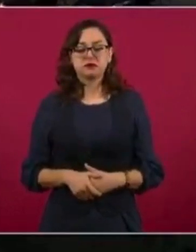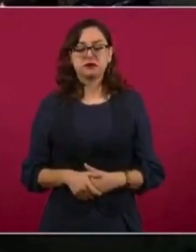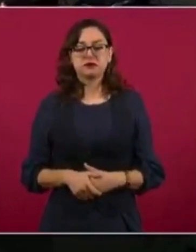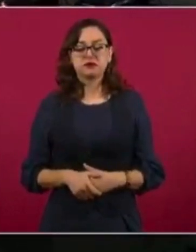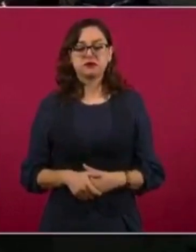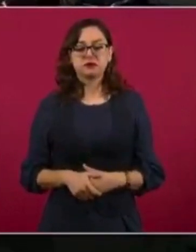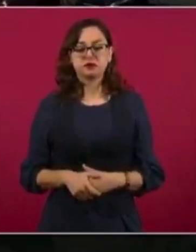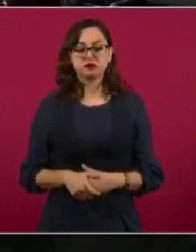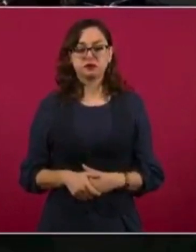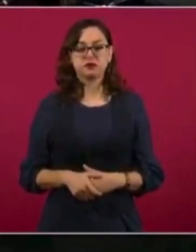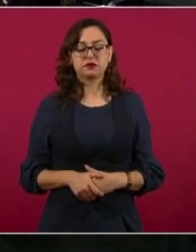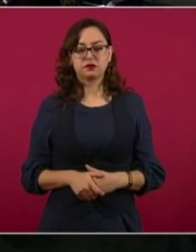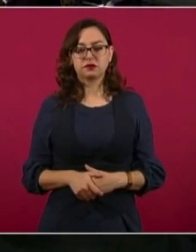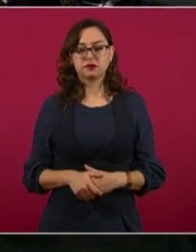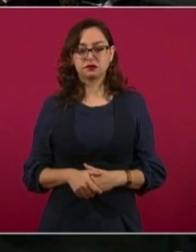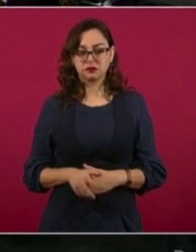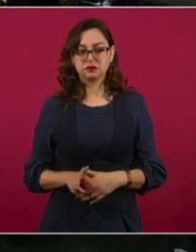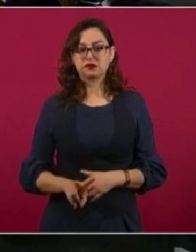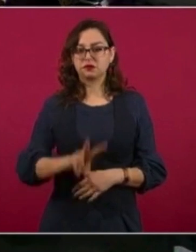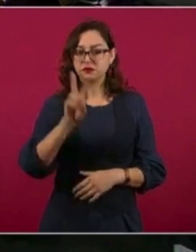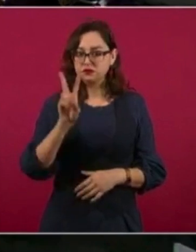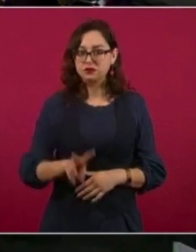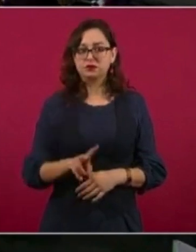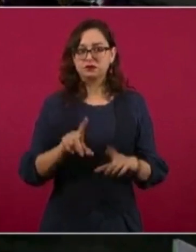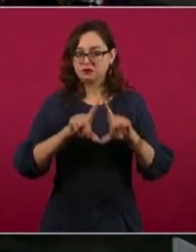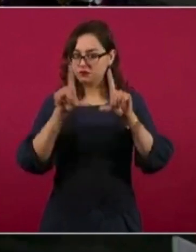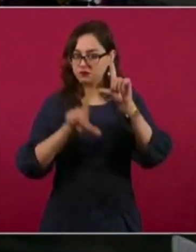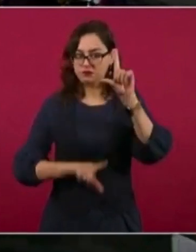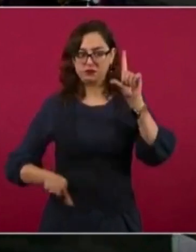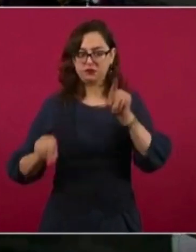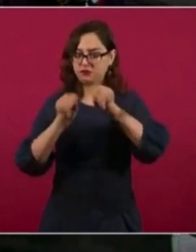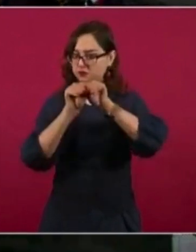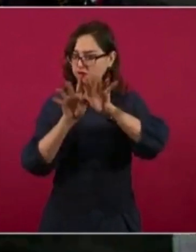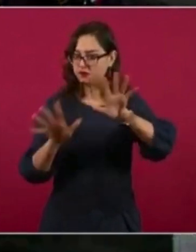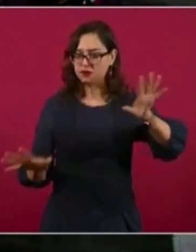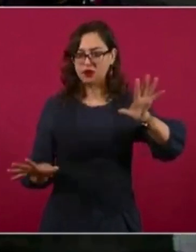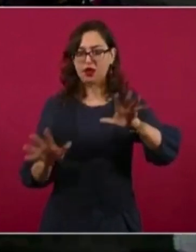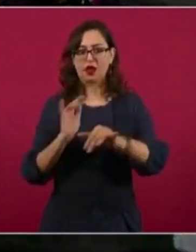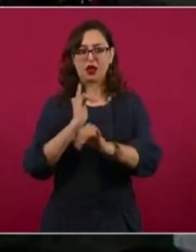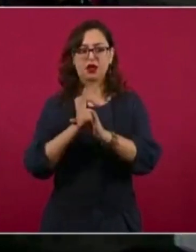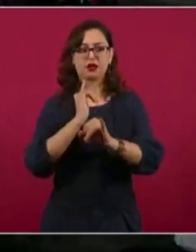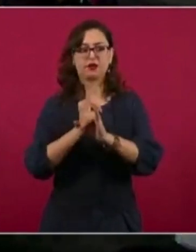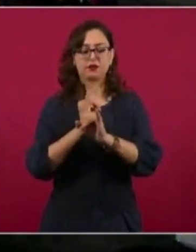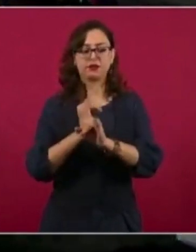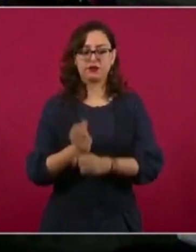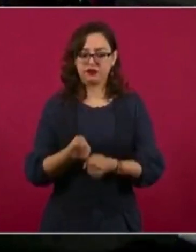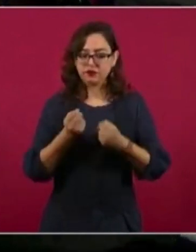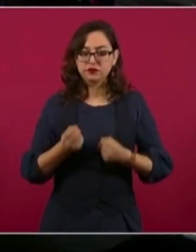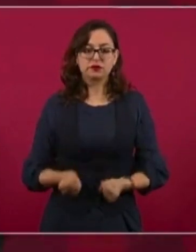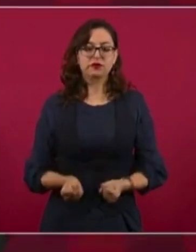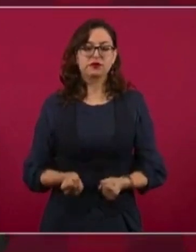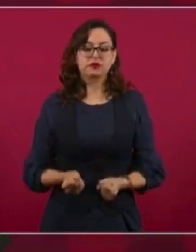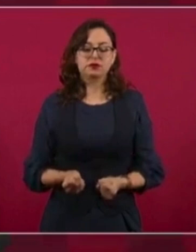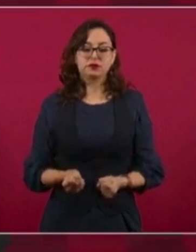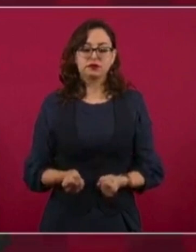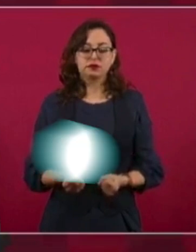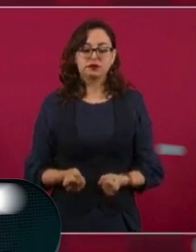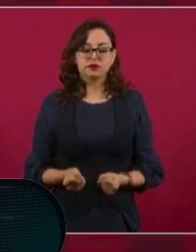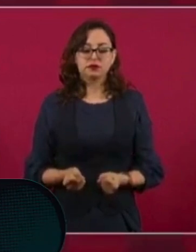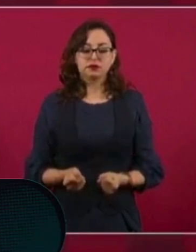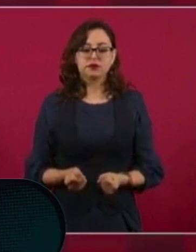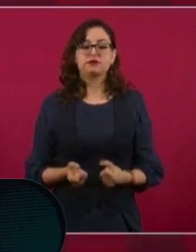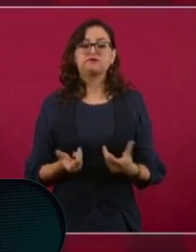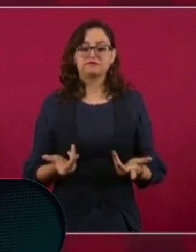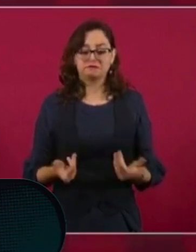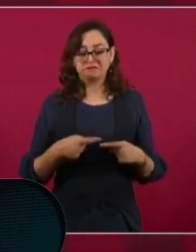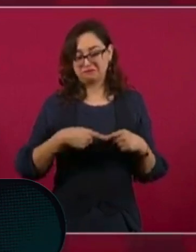y que se tenga el internet en todos lados. Entonces, por eso digo de que vamos